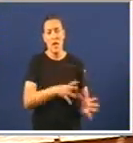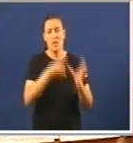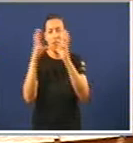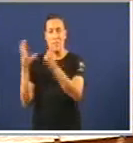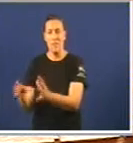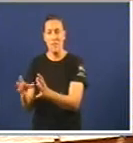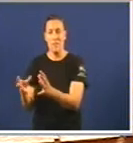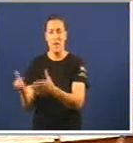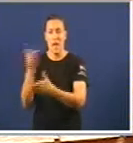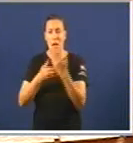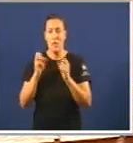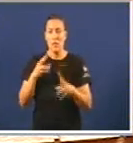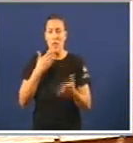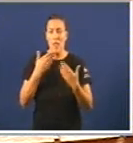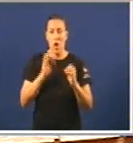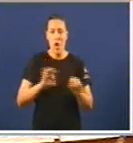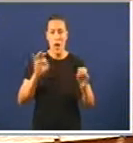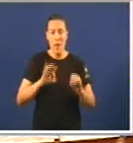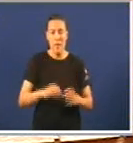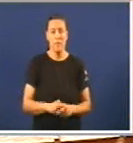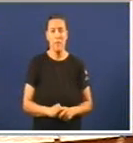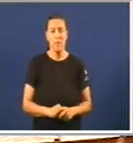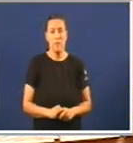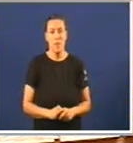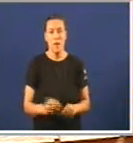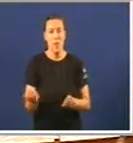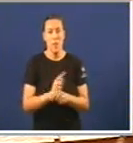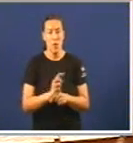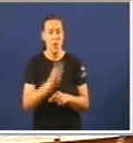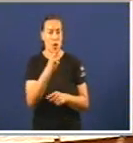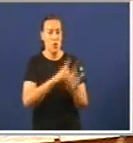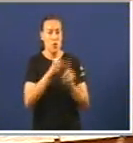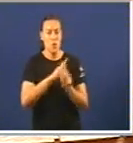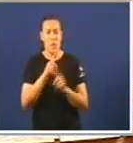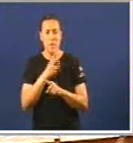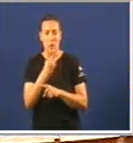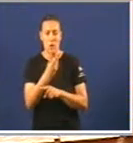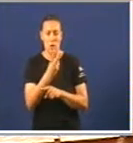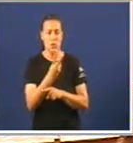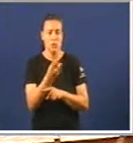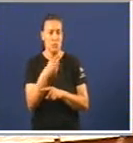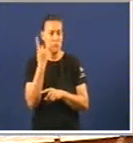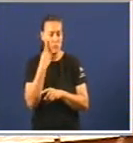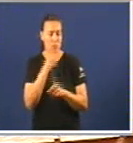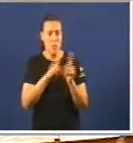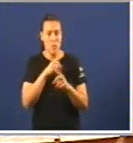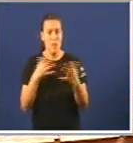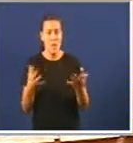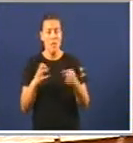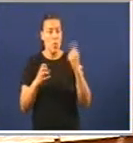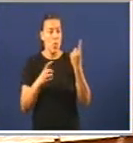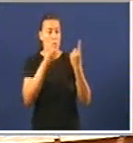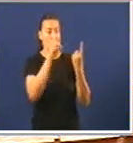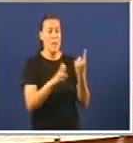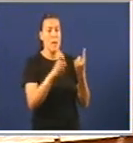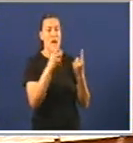de diálogo. No que moi pronto se localizaron dous problemas esenciais. Un, o derivado da